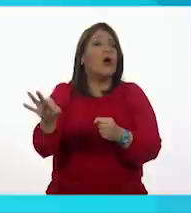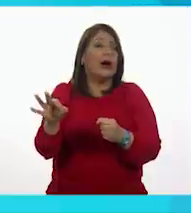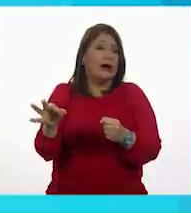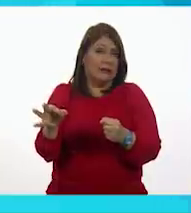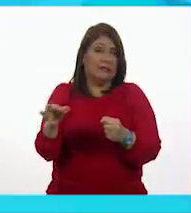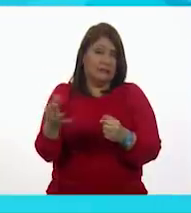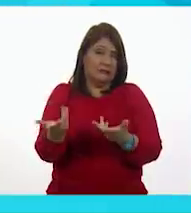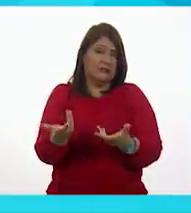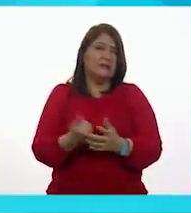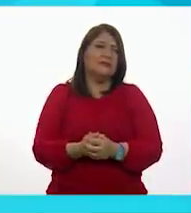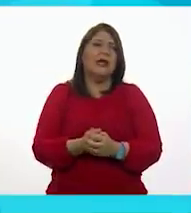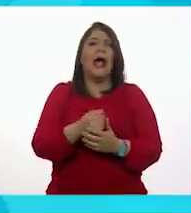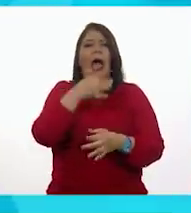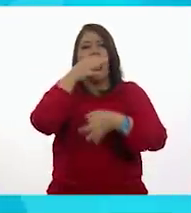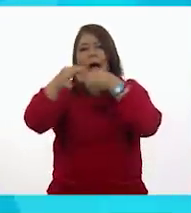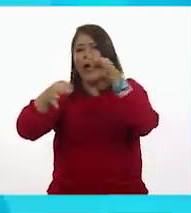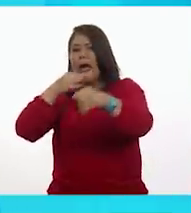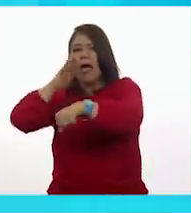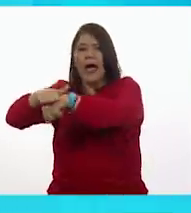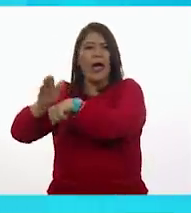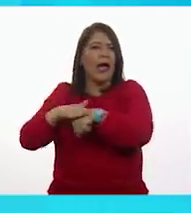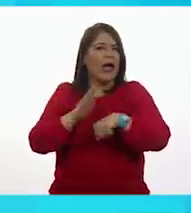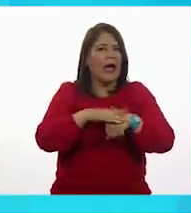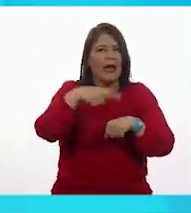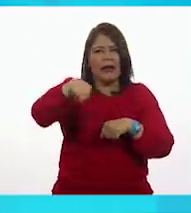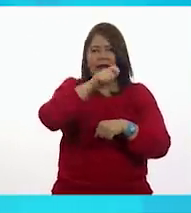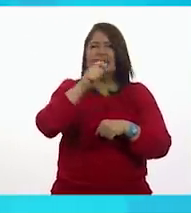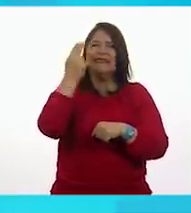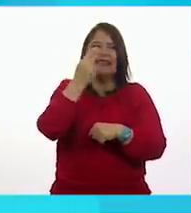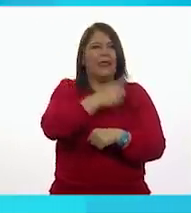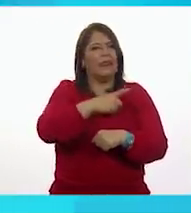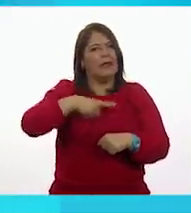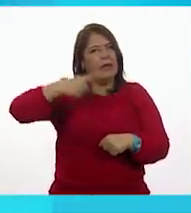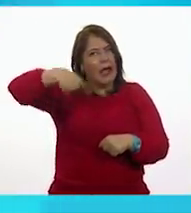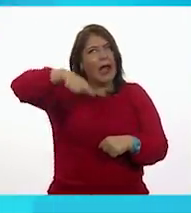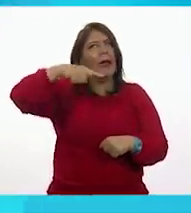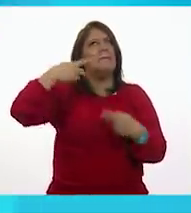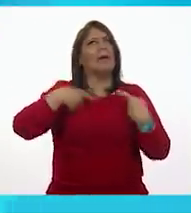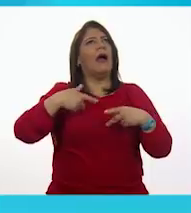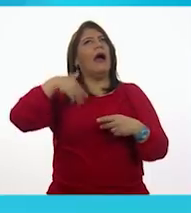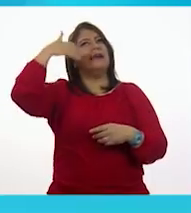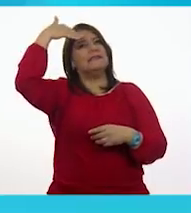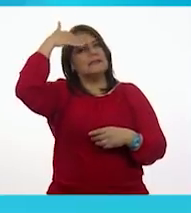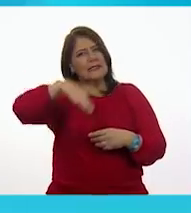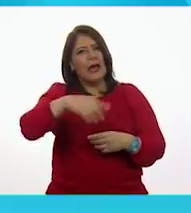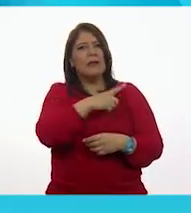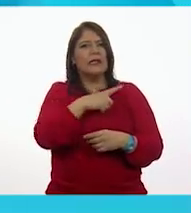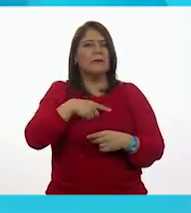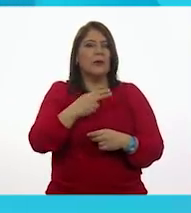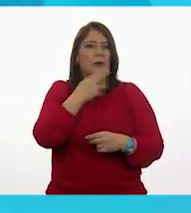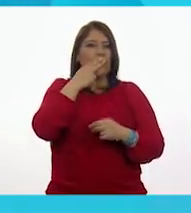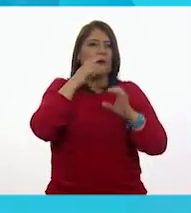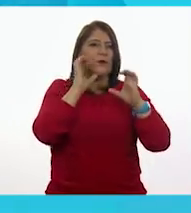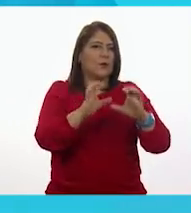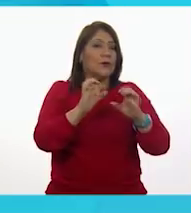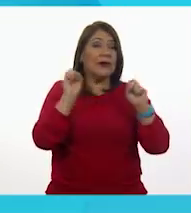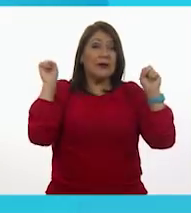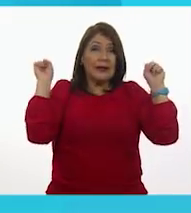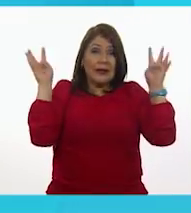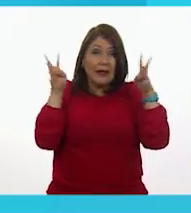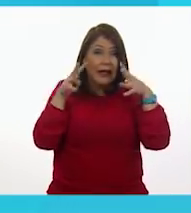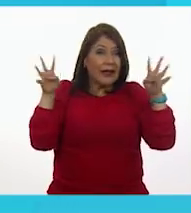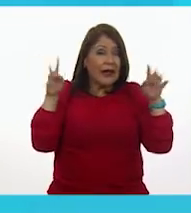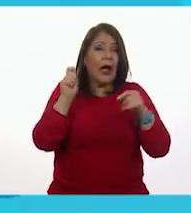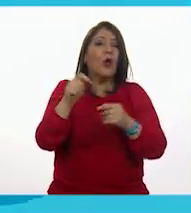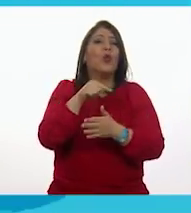han salido en las noticias para que la gente haga conciencia y los cuide. Los ajolotes